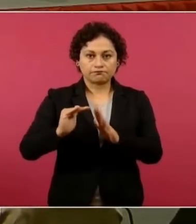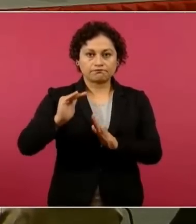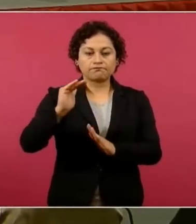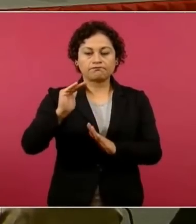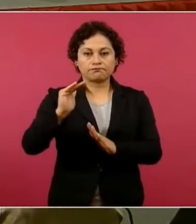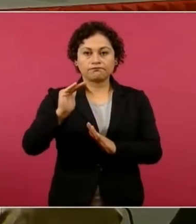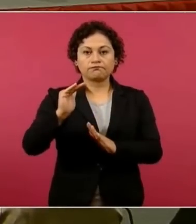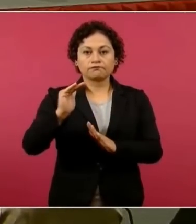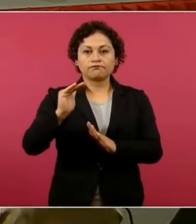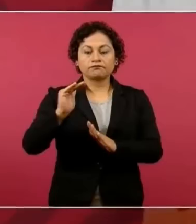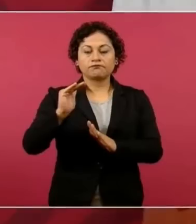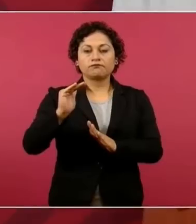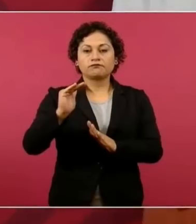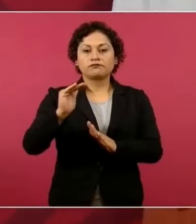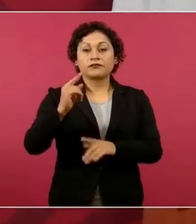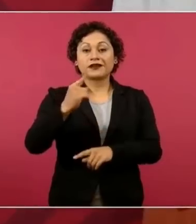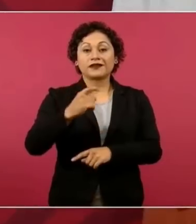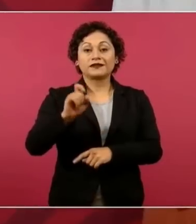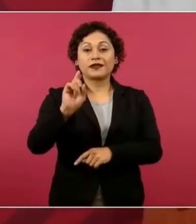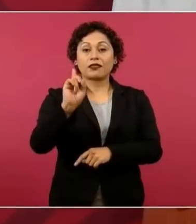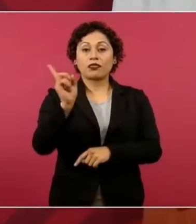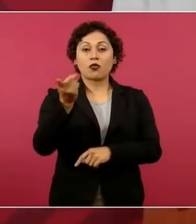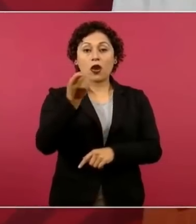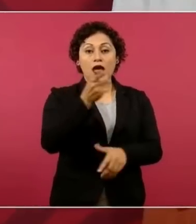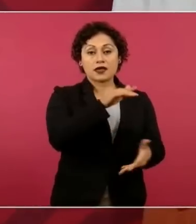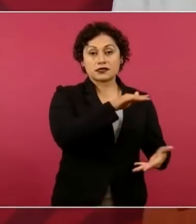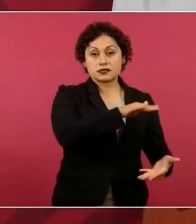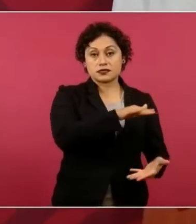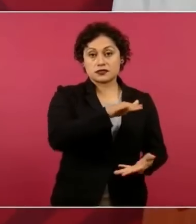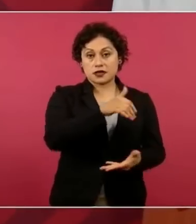a $100 barril.